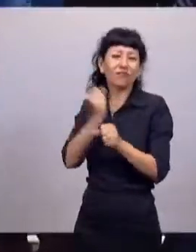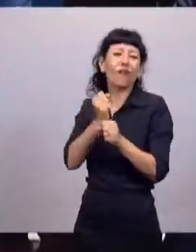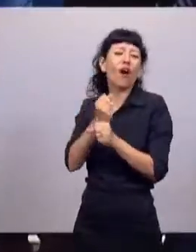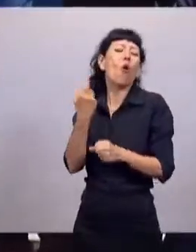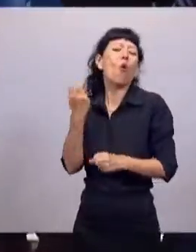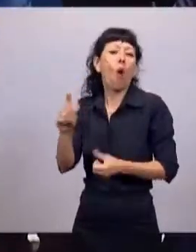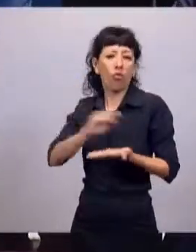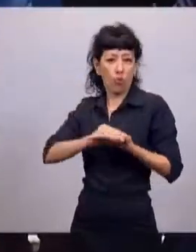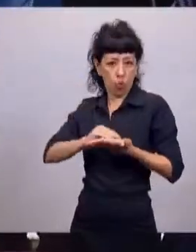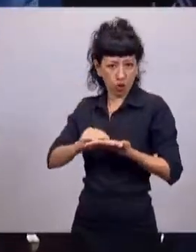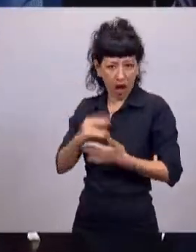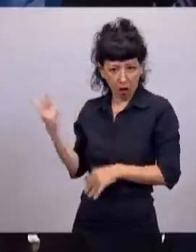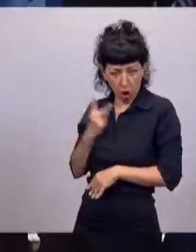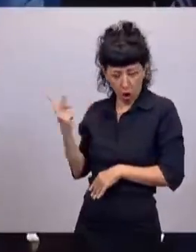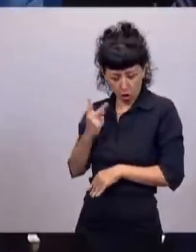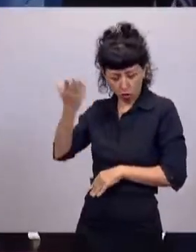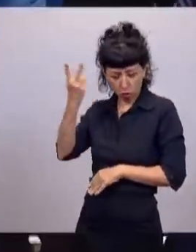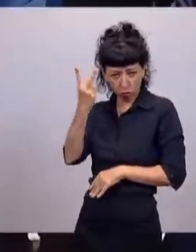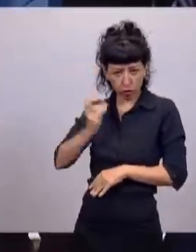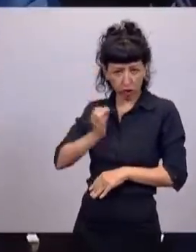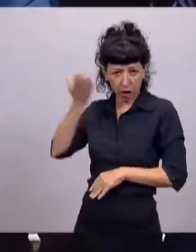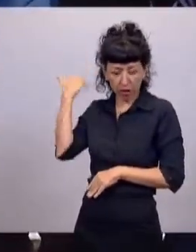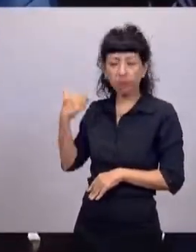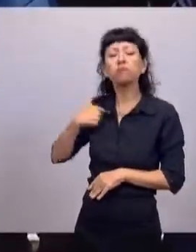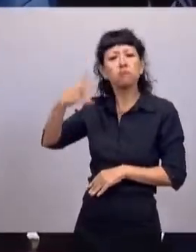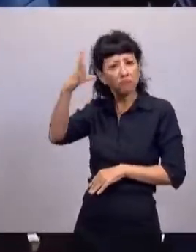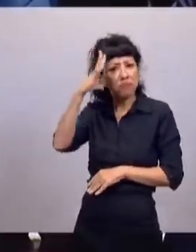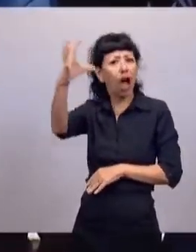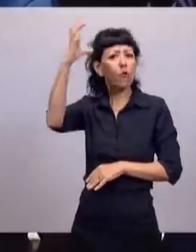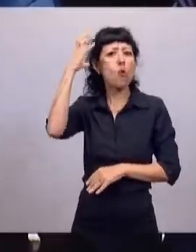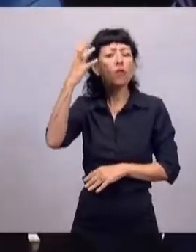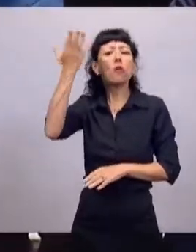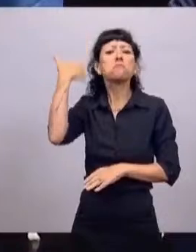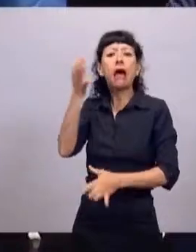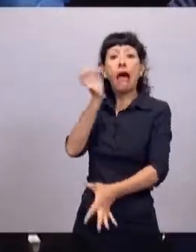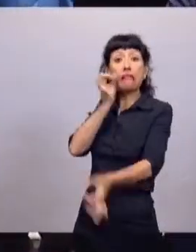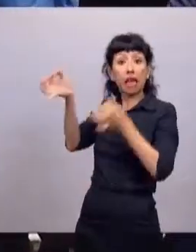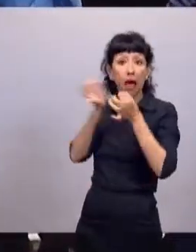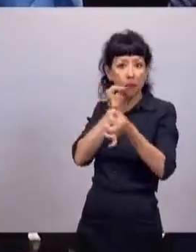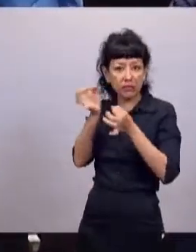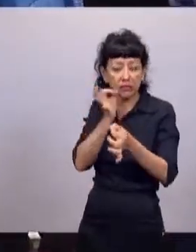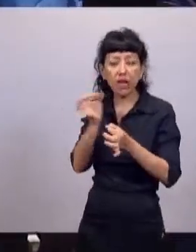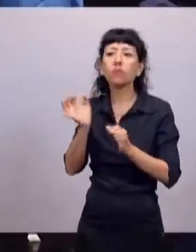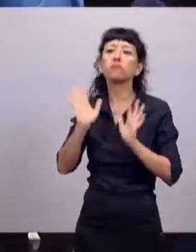Recuerdo que en una entrevista me habían dicho,